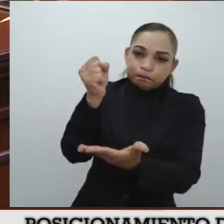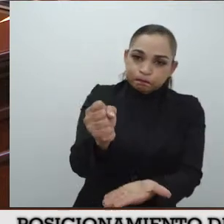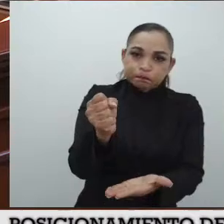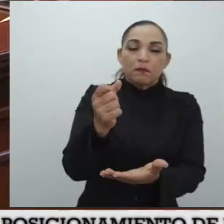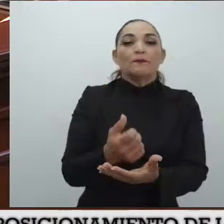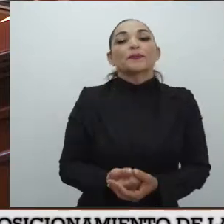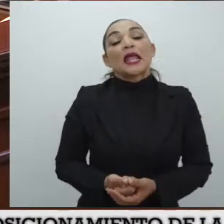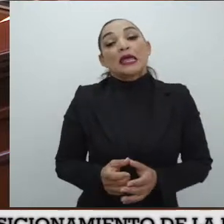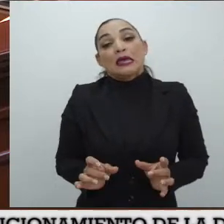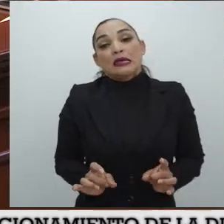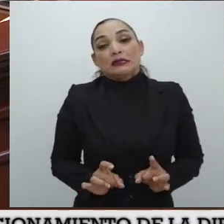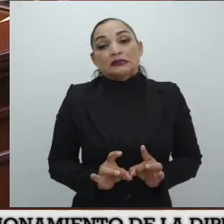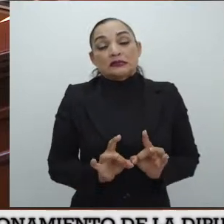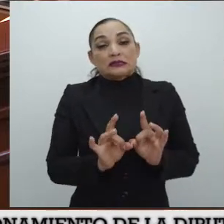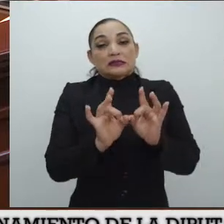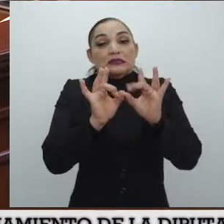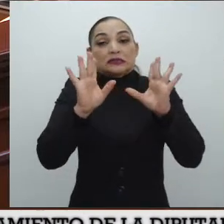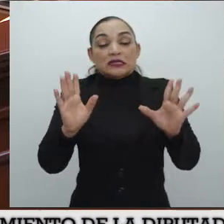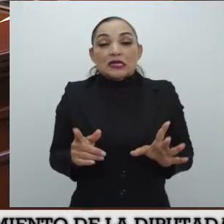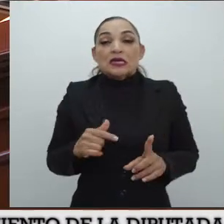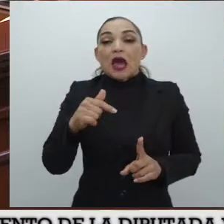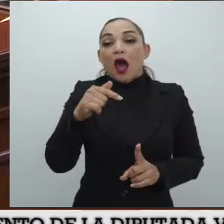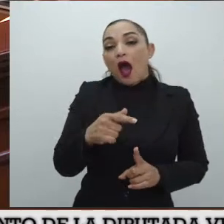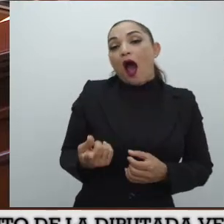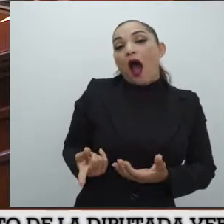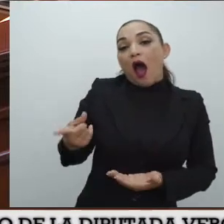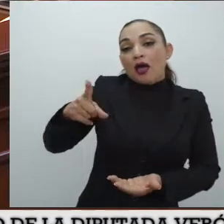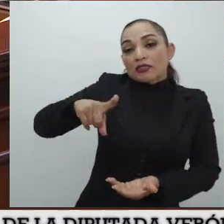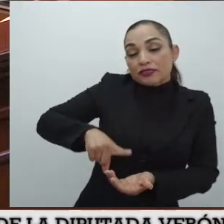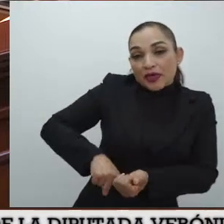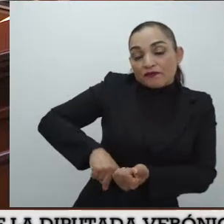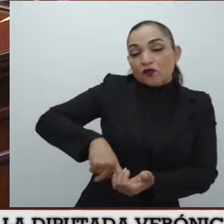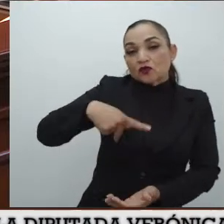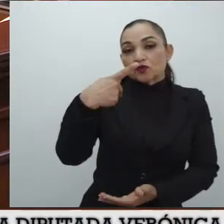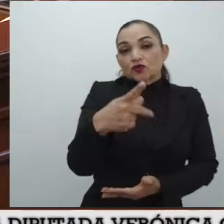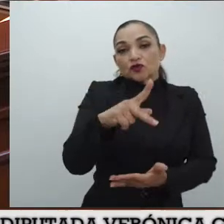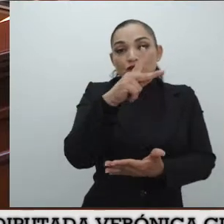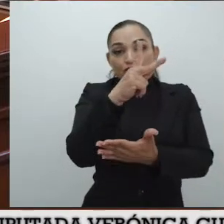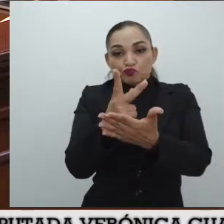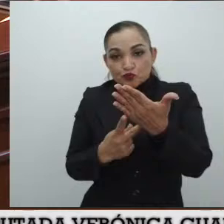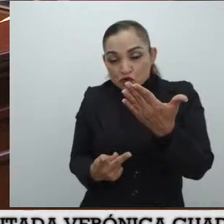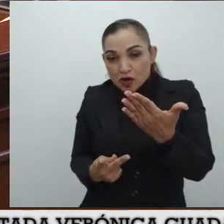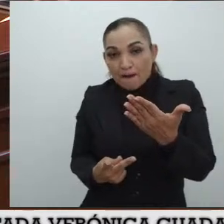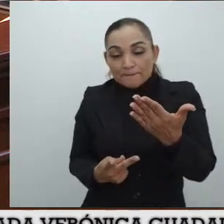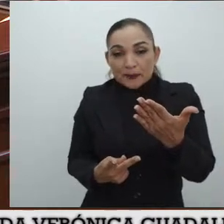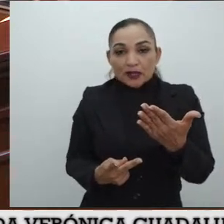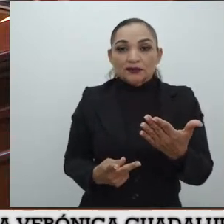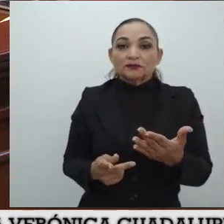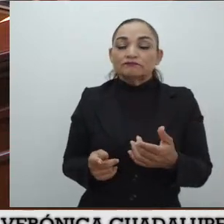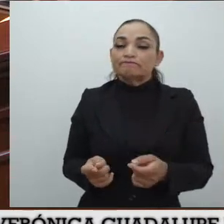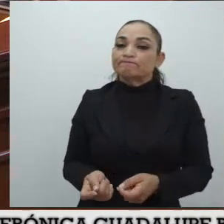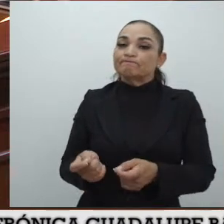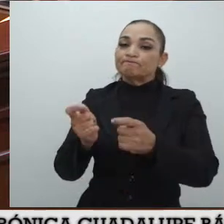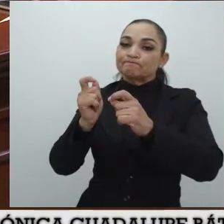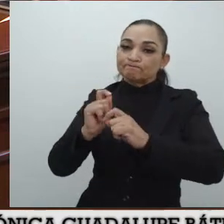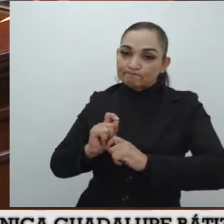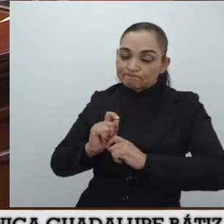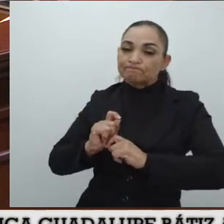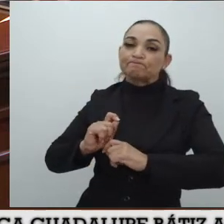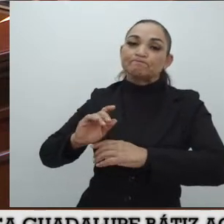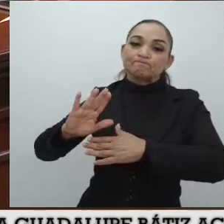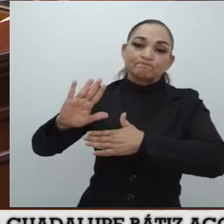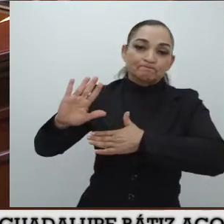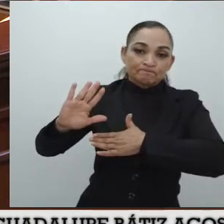sino en el impacto integral de sus programas. Por tanto, asumimos el compromiso para